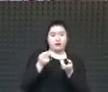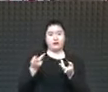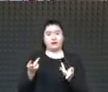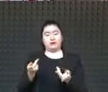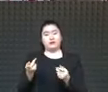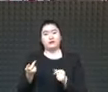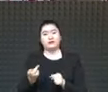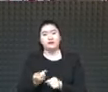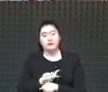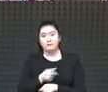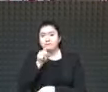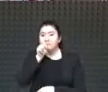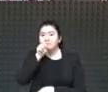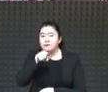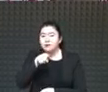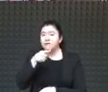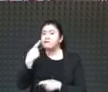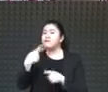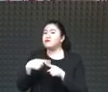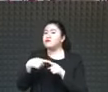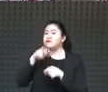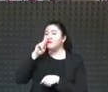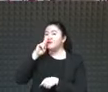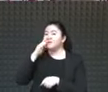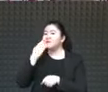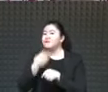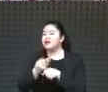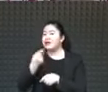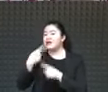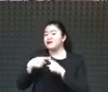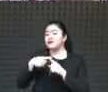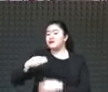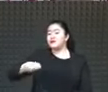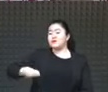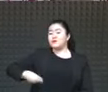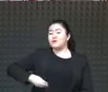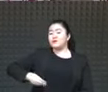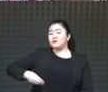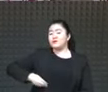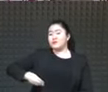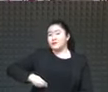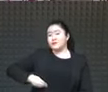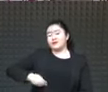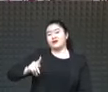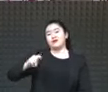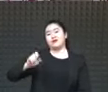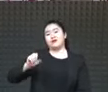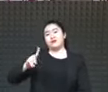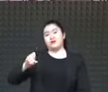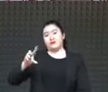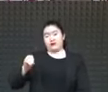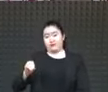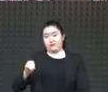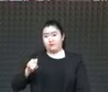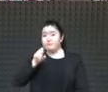a Mauricio Toledo como el responsable. ¿Tendrá algo que ver esto con pues, el desafuero que se lleva a cabo